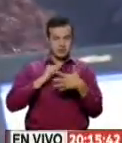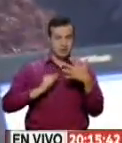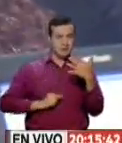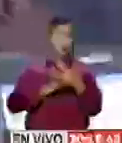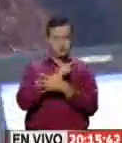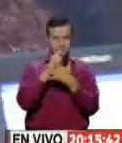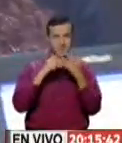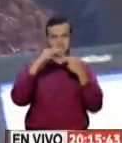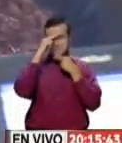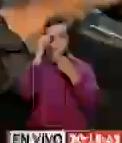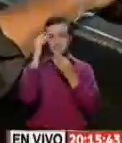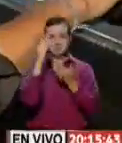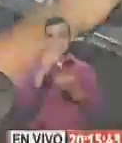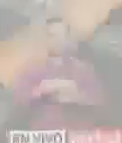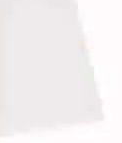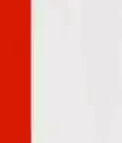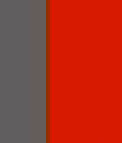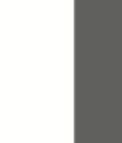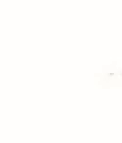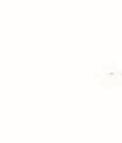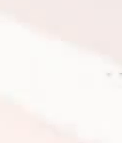esta y más noticias.